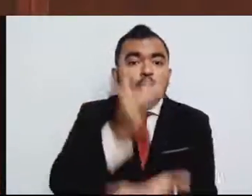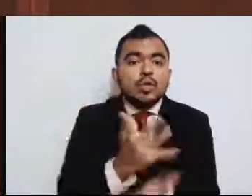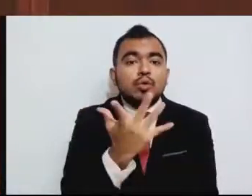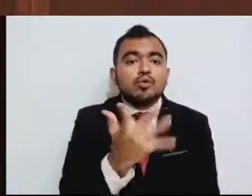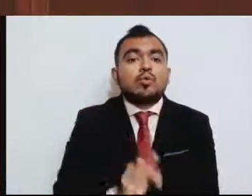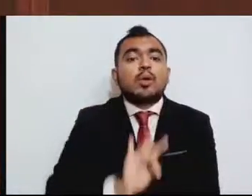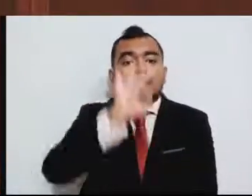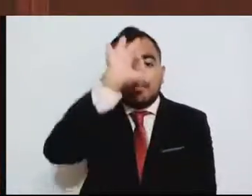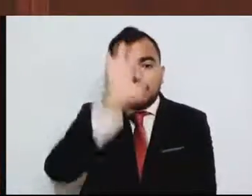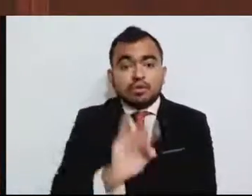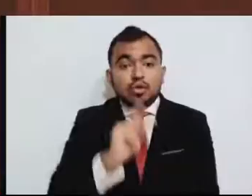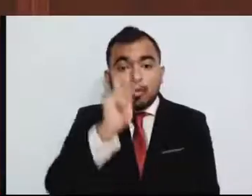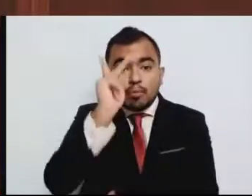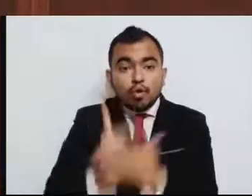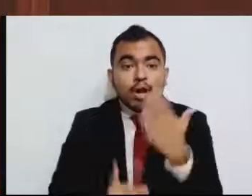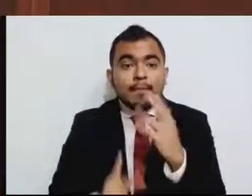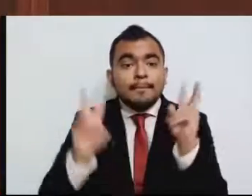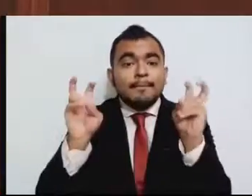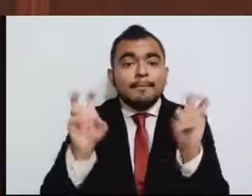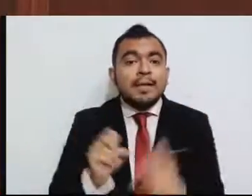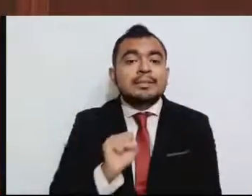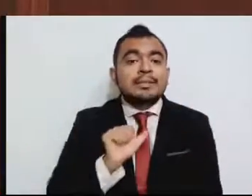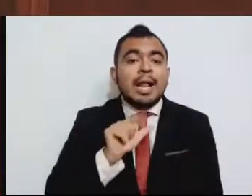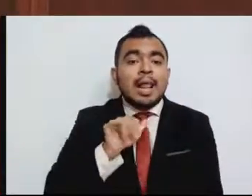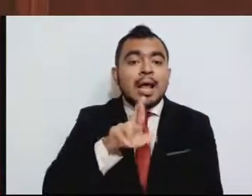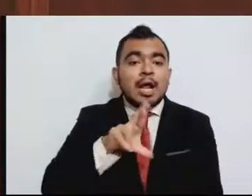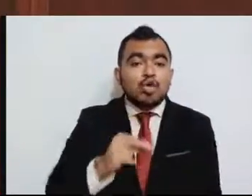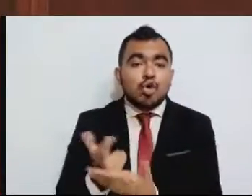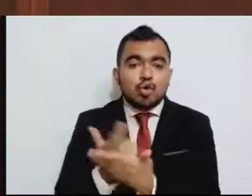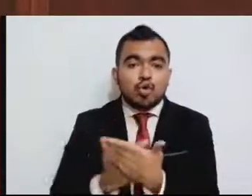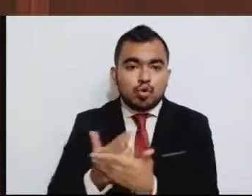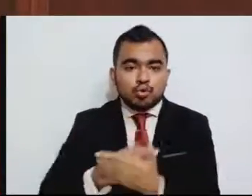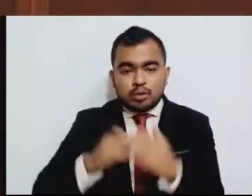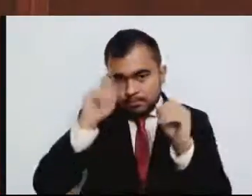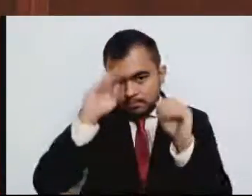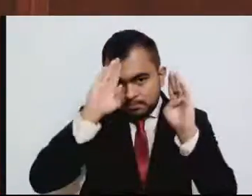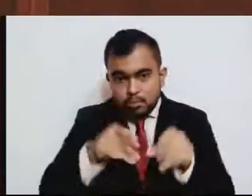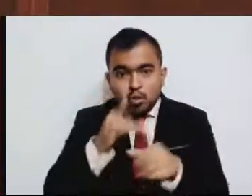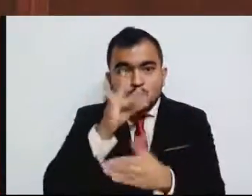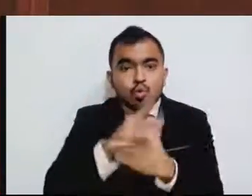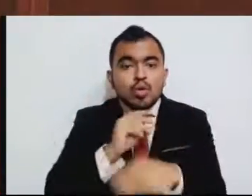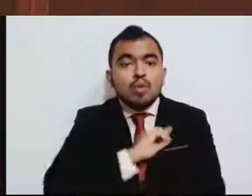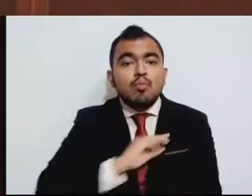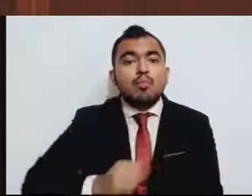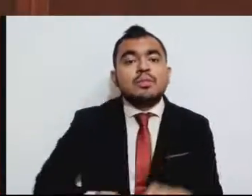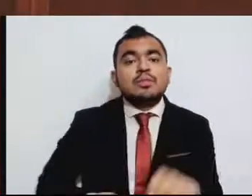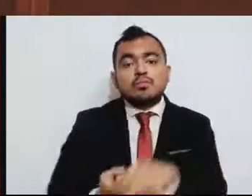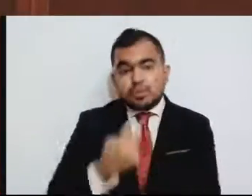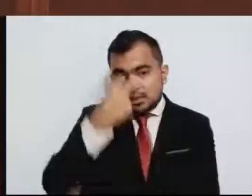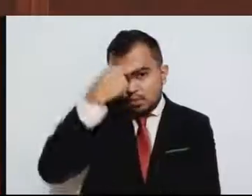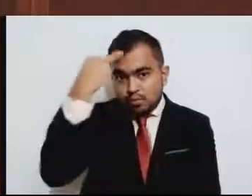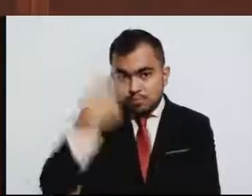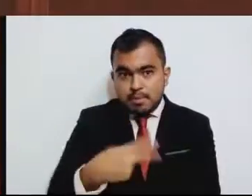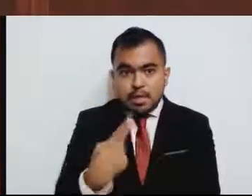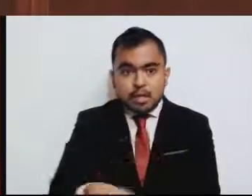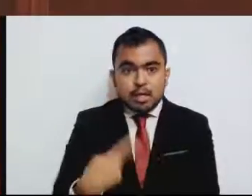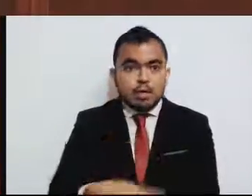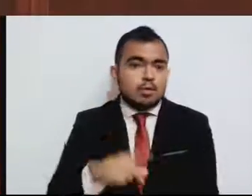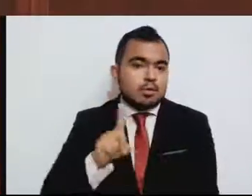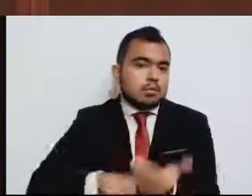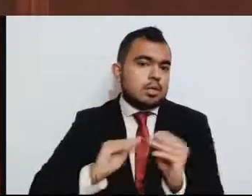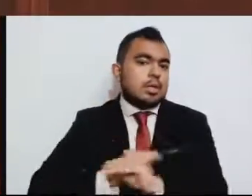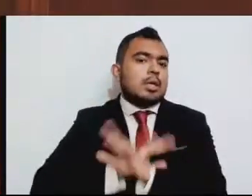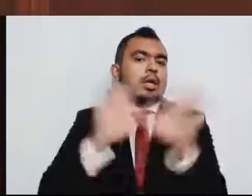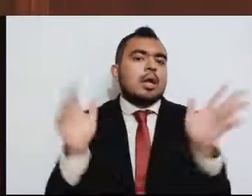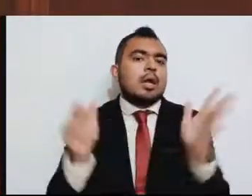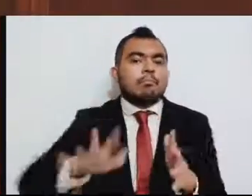del programa salario rosa específicamente en algunos municipios del estado de méxico para ser claros los 8 municipios ya